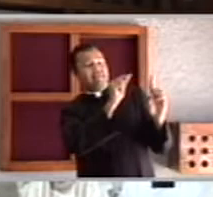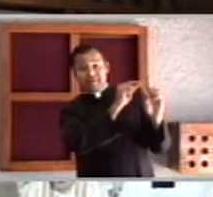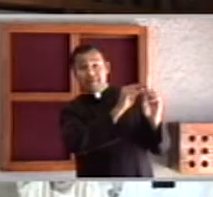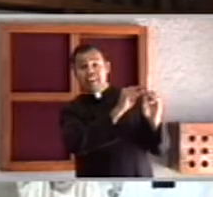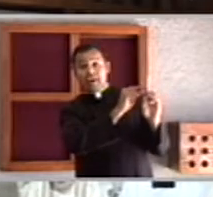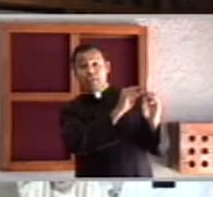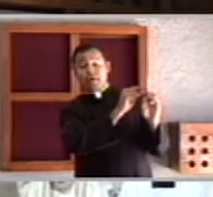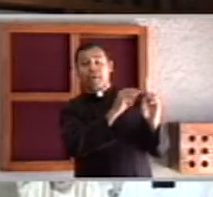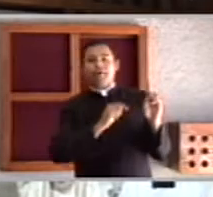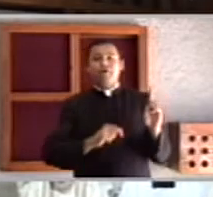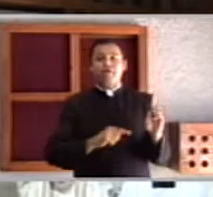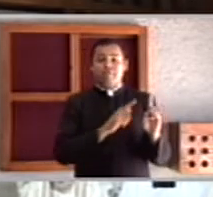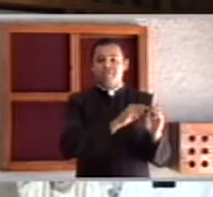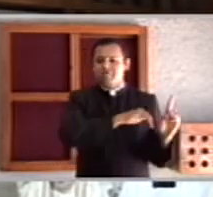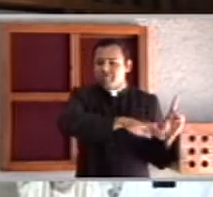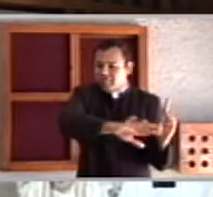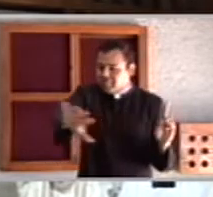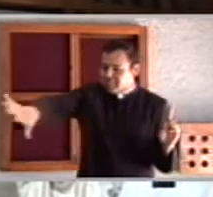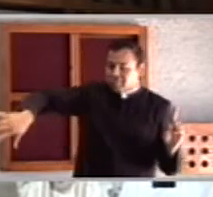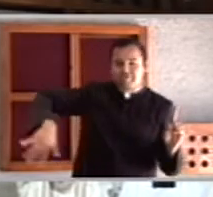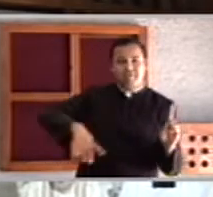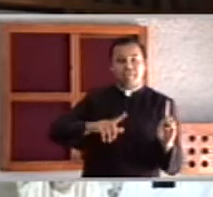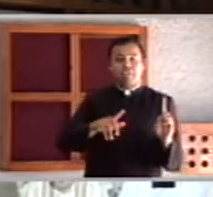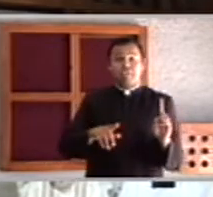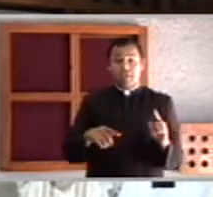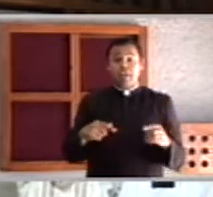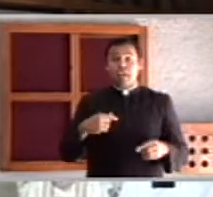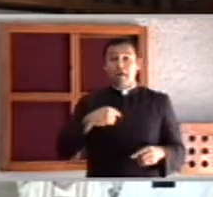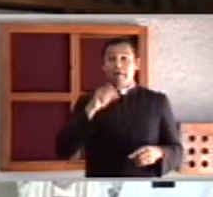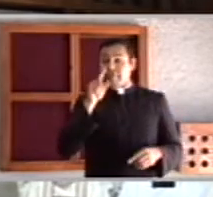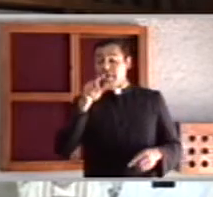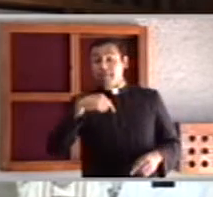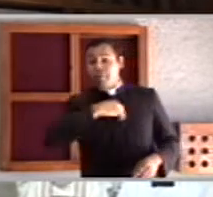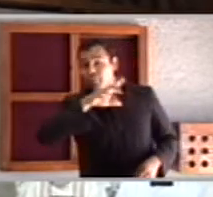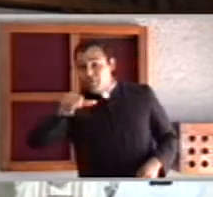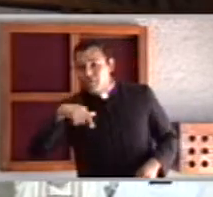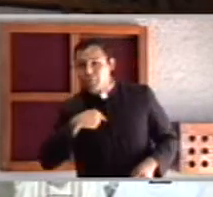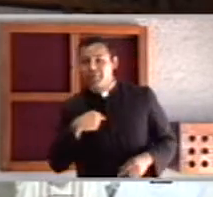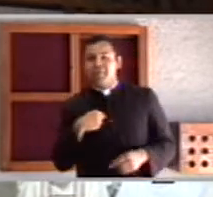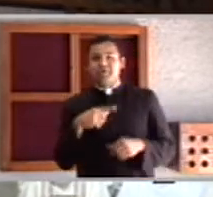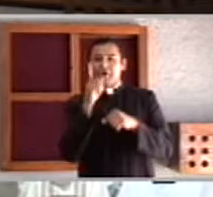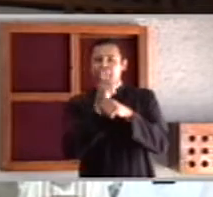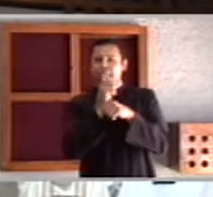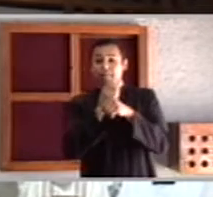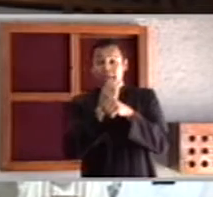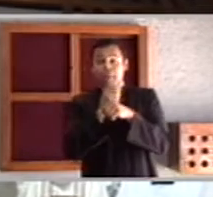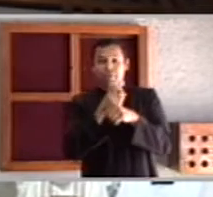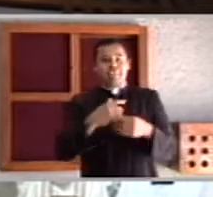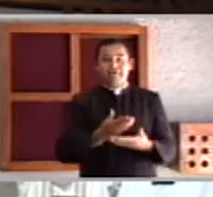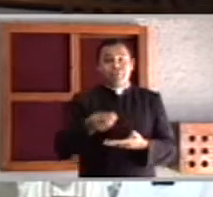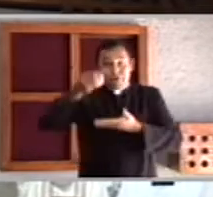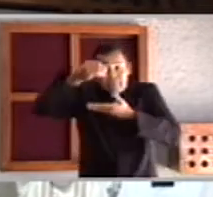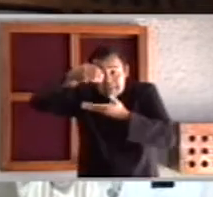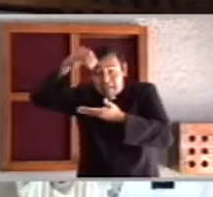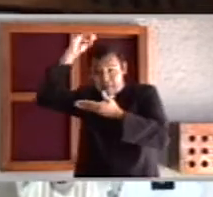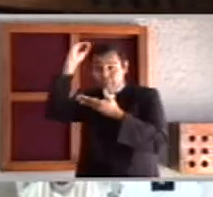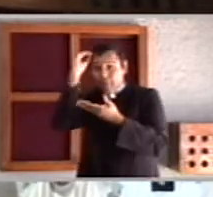primero en nuestro bautismo y confirmación, y algunos de los que estamos